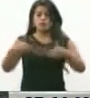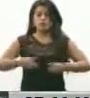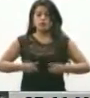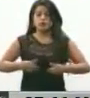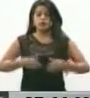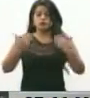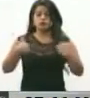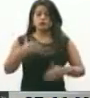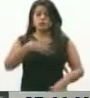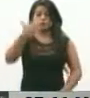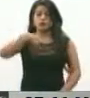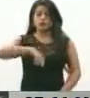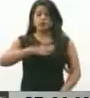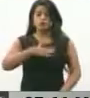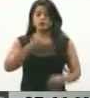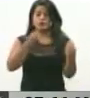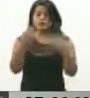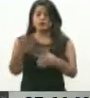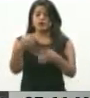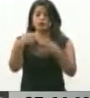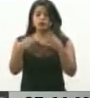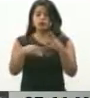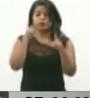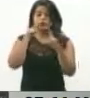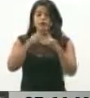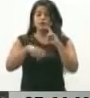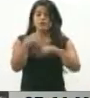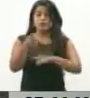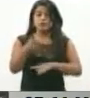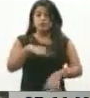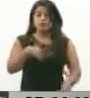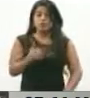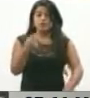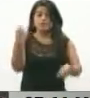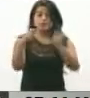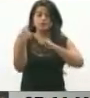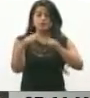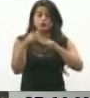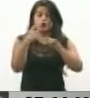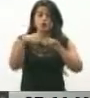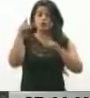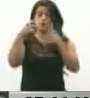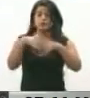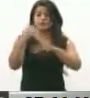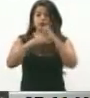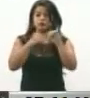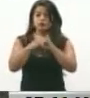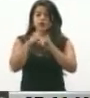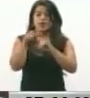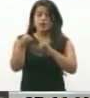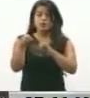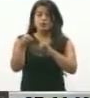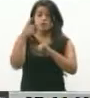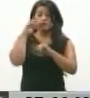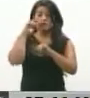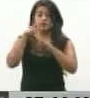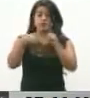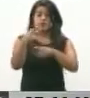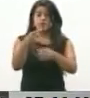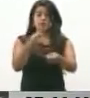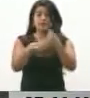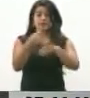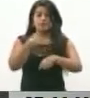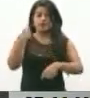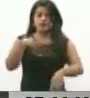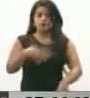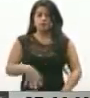como ciudadano le esté dando unos recursos para que después se lo estén vendiendo a una transnacional que va a después me lo va a vender además mucho más